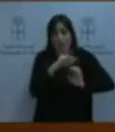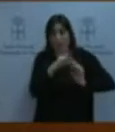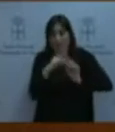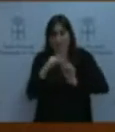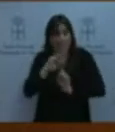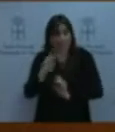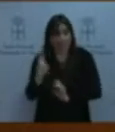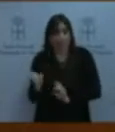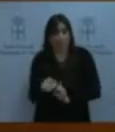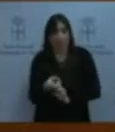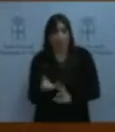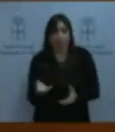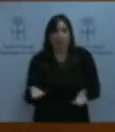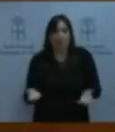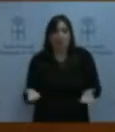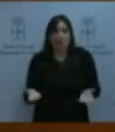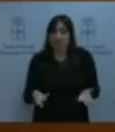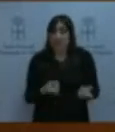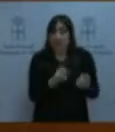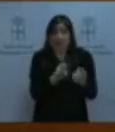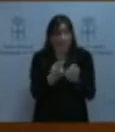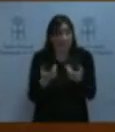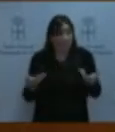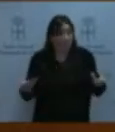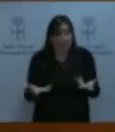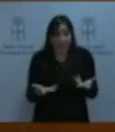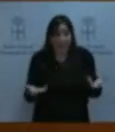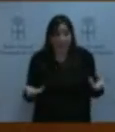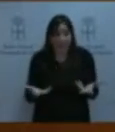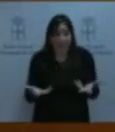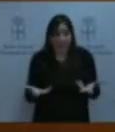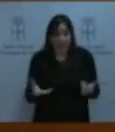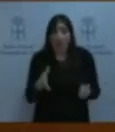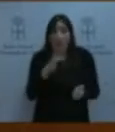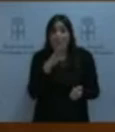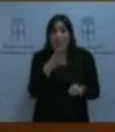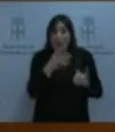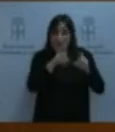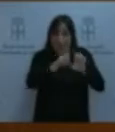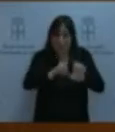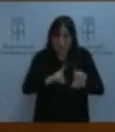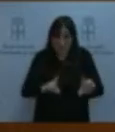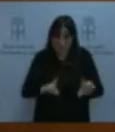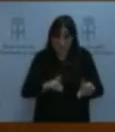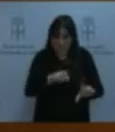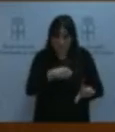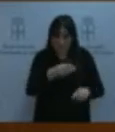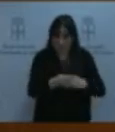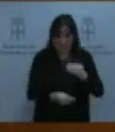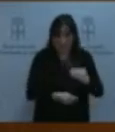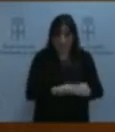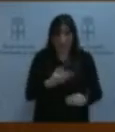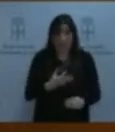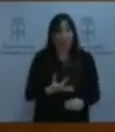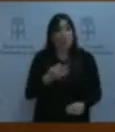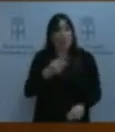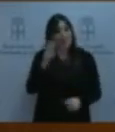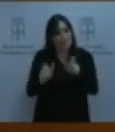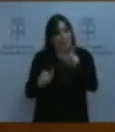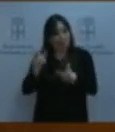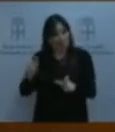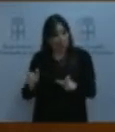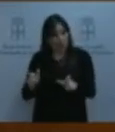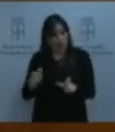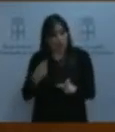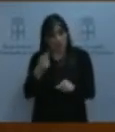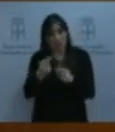necesidades urgentes, porque las empresas que las deberían de ejecutar y las personas que son receptoras de ese presupuesto están esperando por ellas.